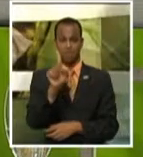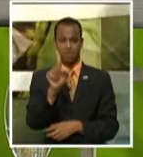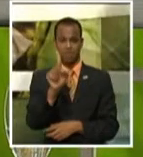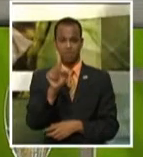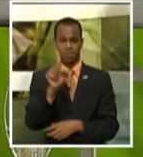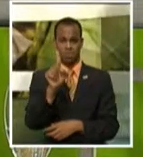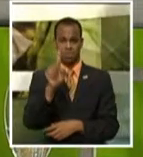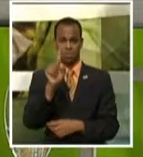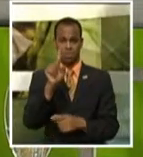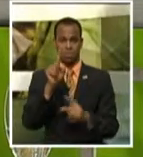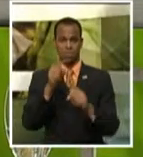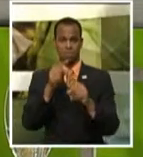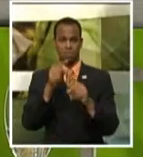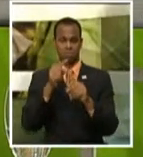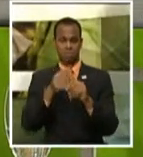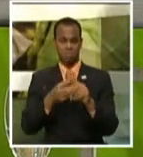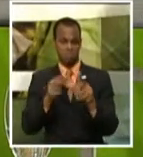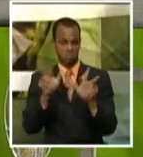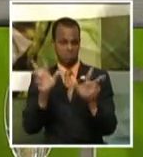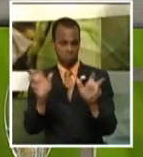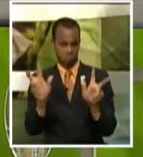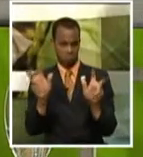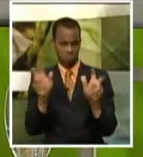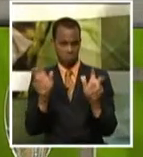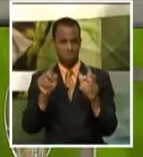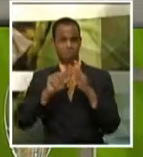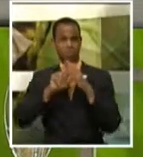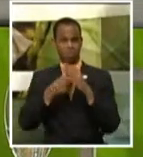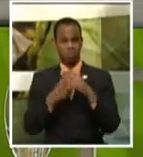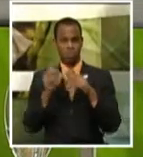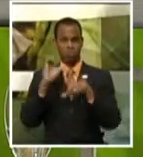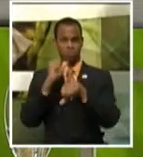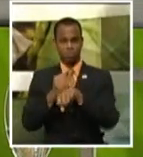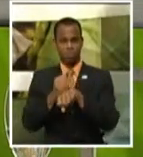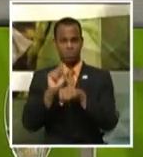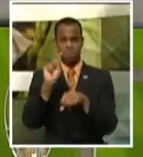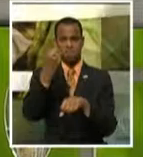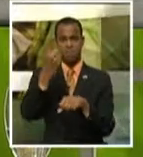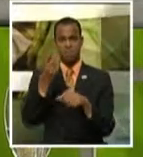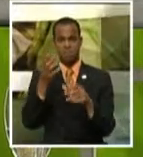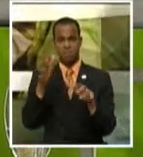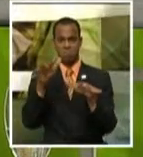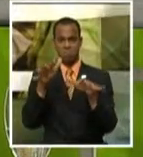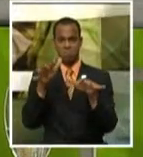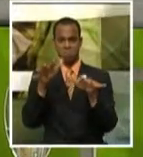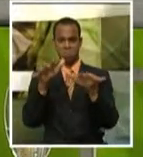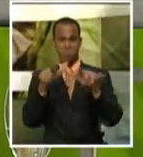enero, dejando inaugurada la primera